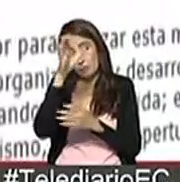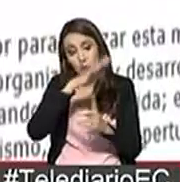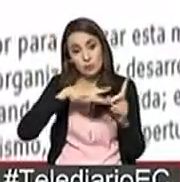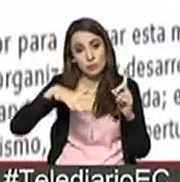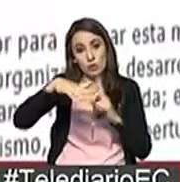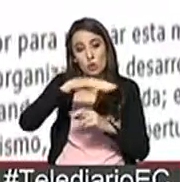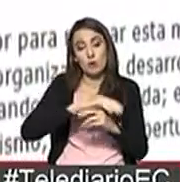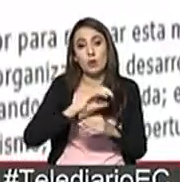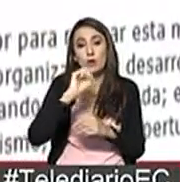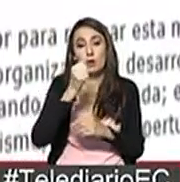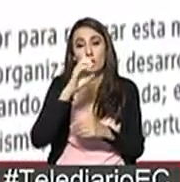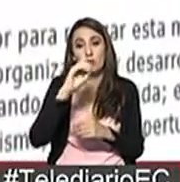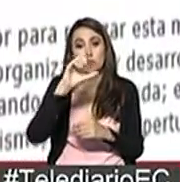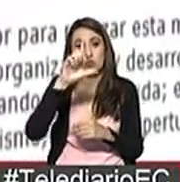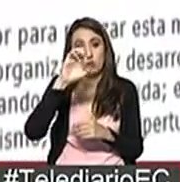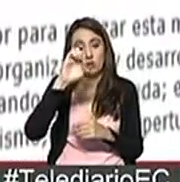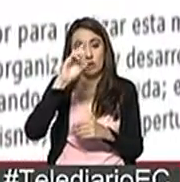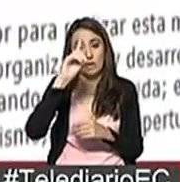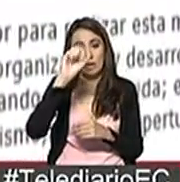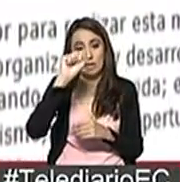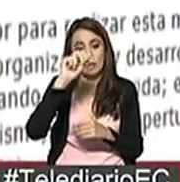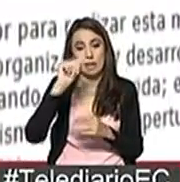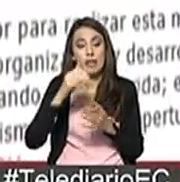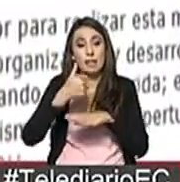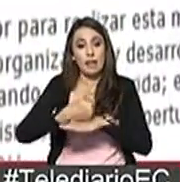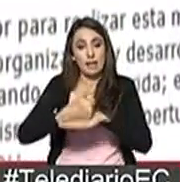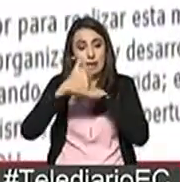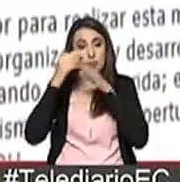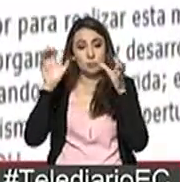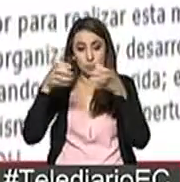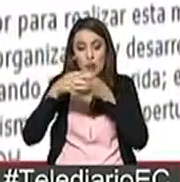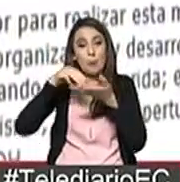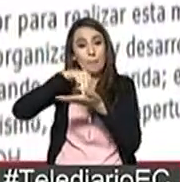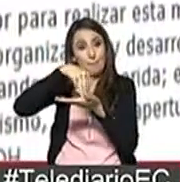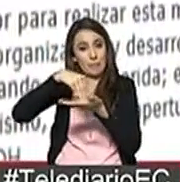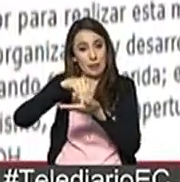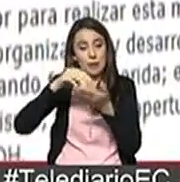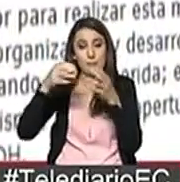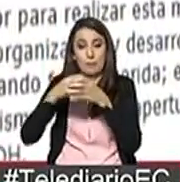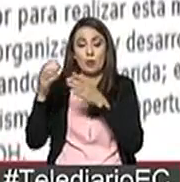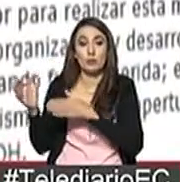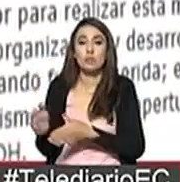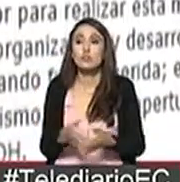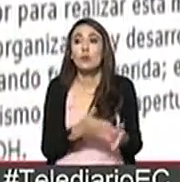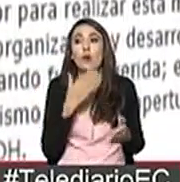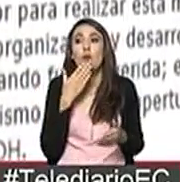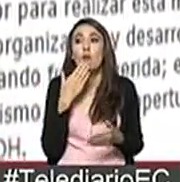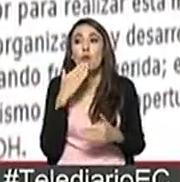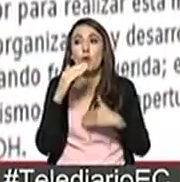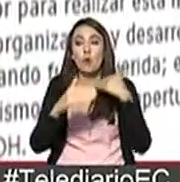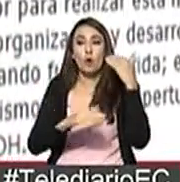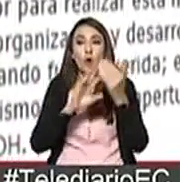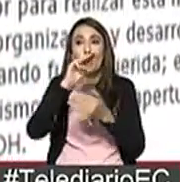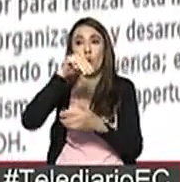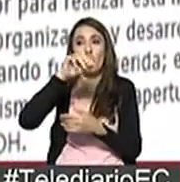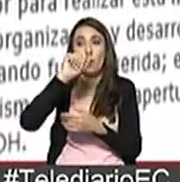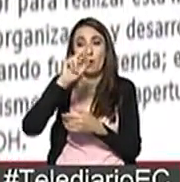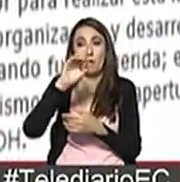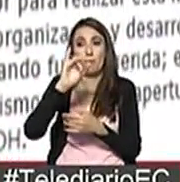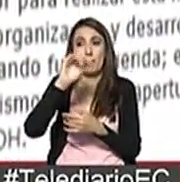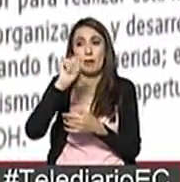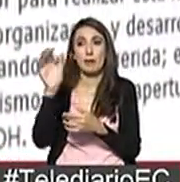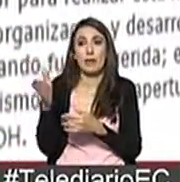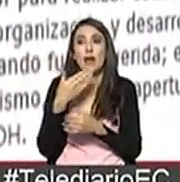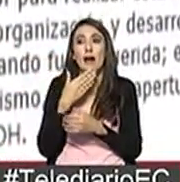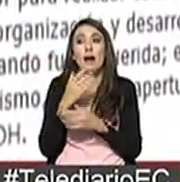ambientales, Soledad García, la secretaria ejecutiva adjunta de monitoreo, cooperación técnica y promoción, María Claudia Pulido,